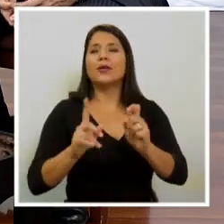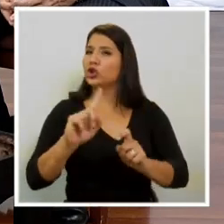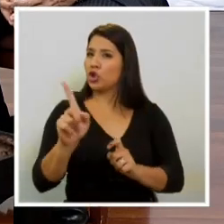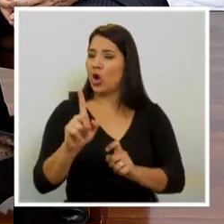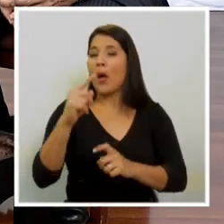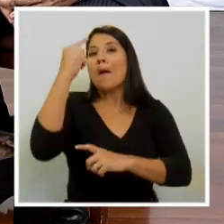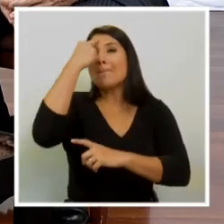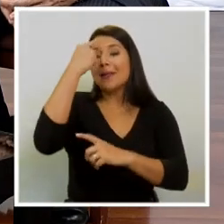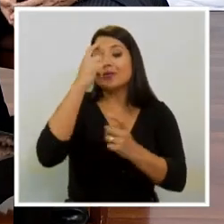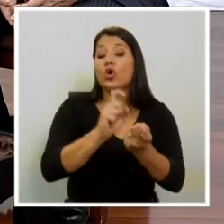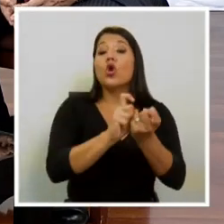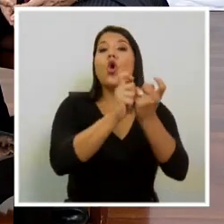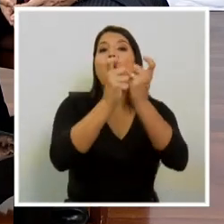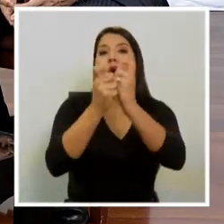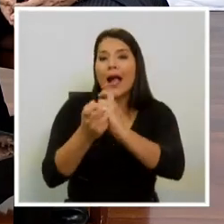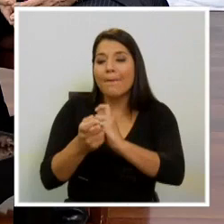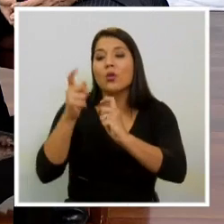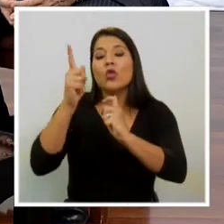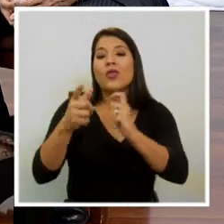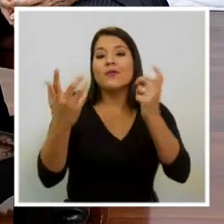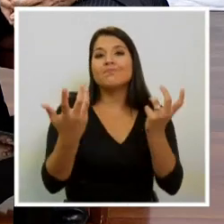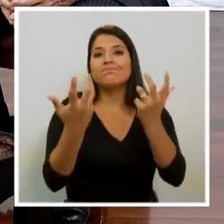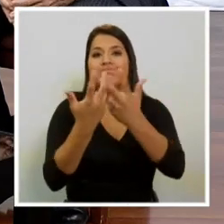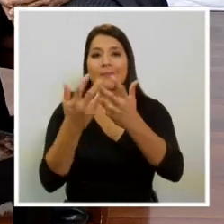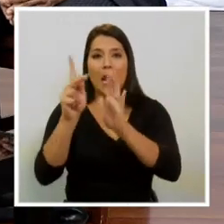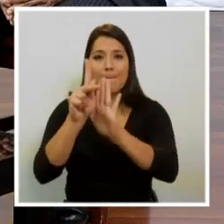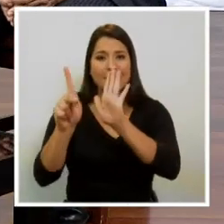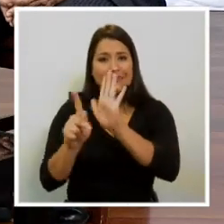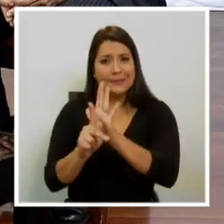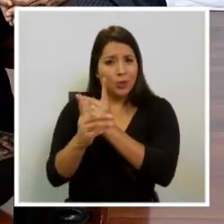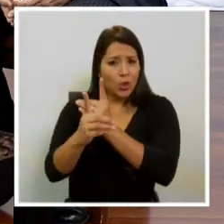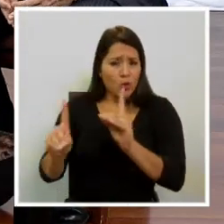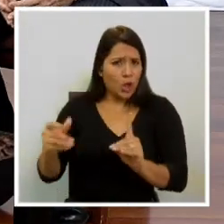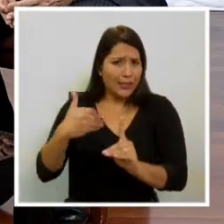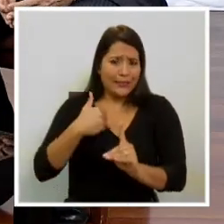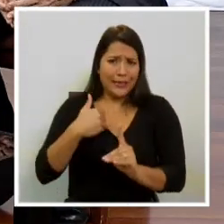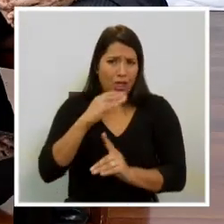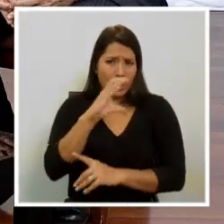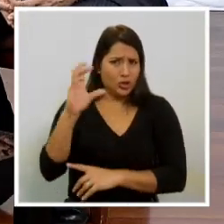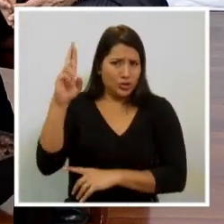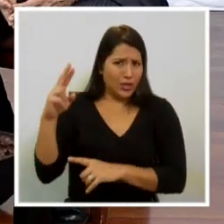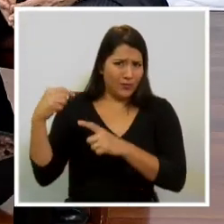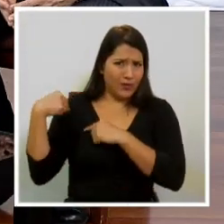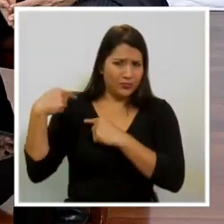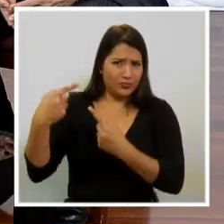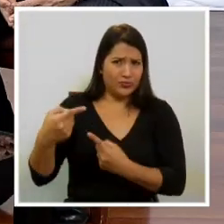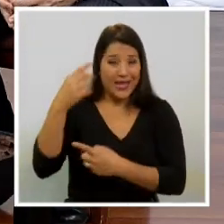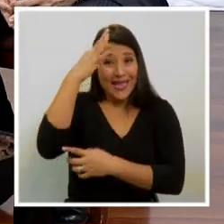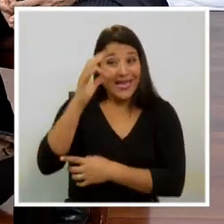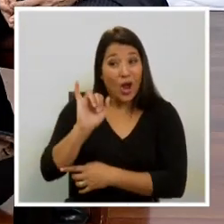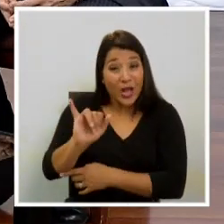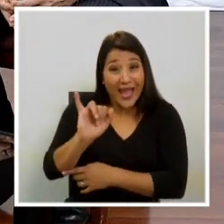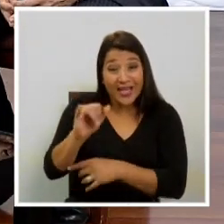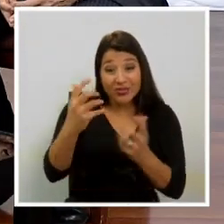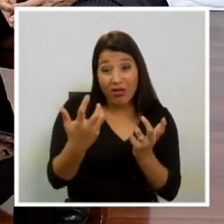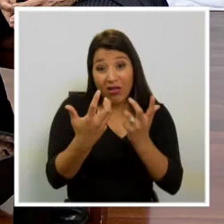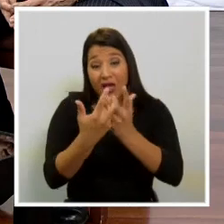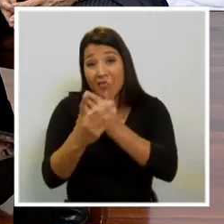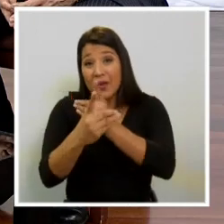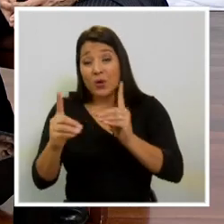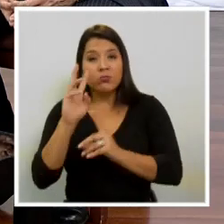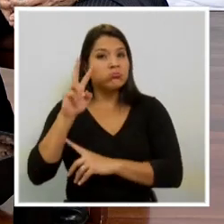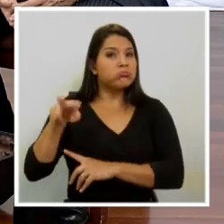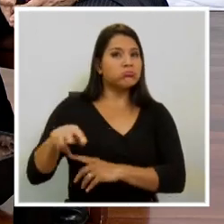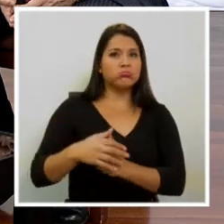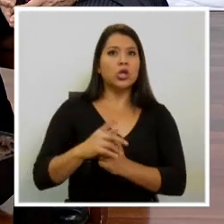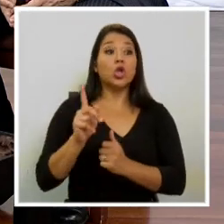a los principios democráticos que históricamente este país ha tenido. Y ese es un elemento que creo que se está obviando. Aquí no se trata de ellos